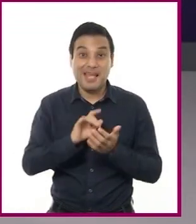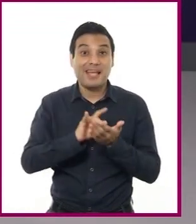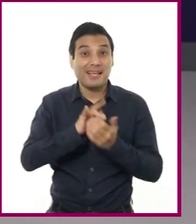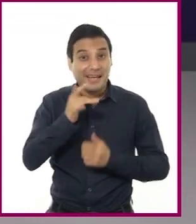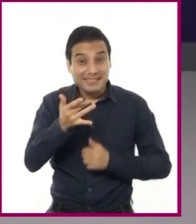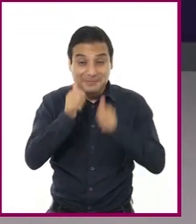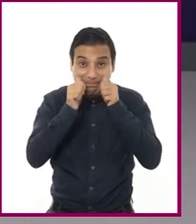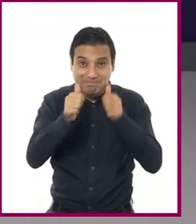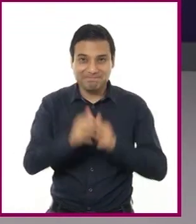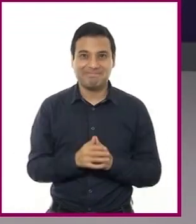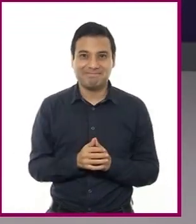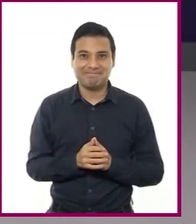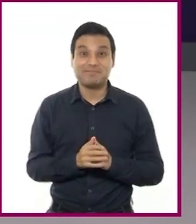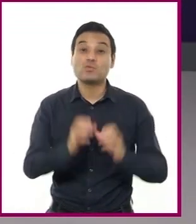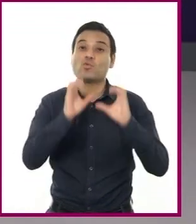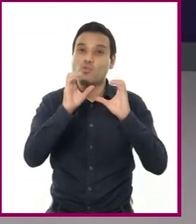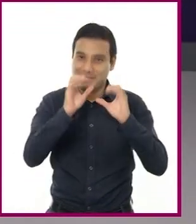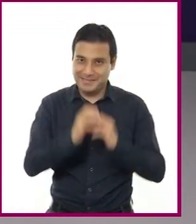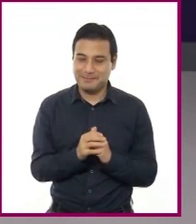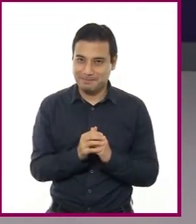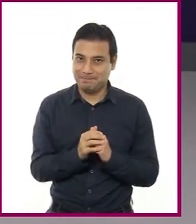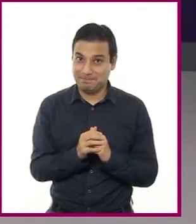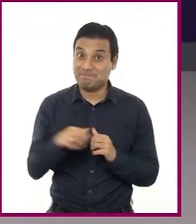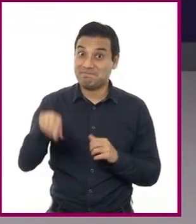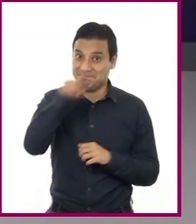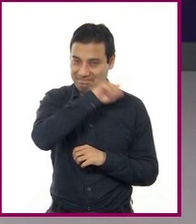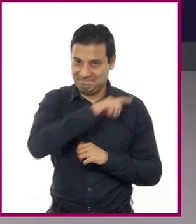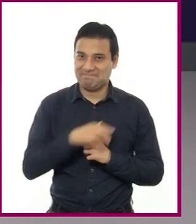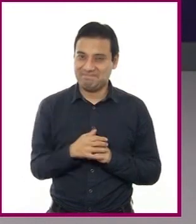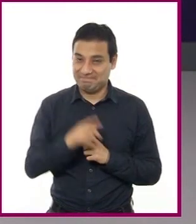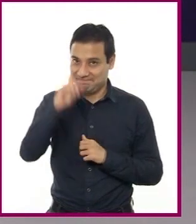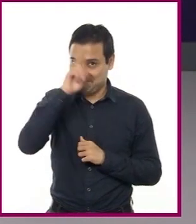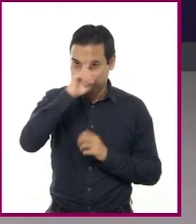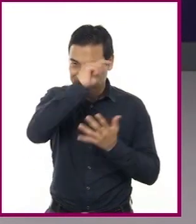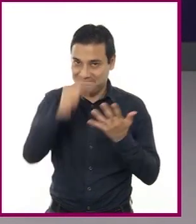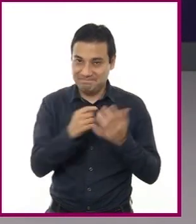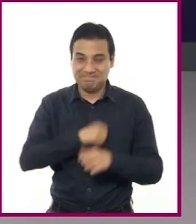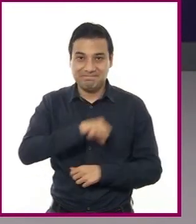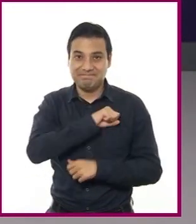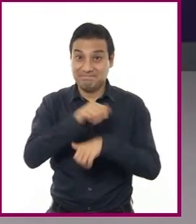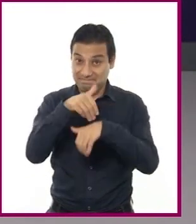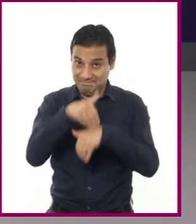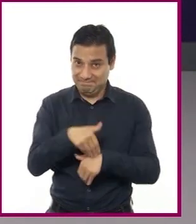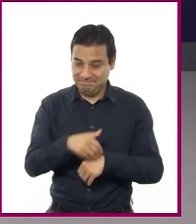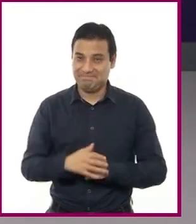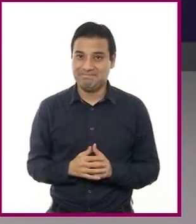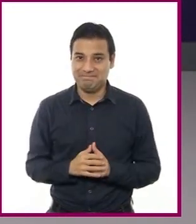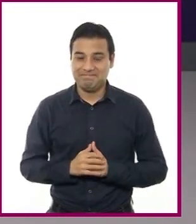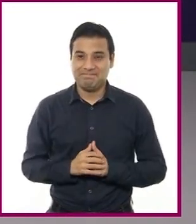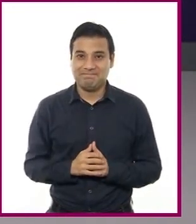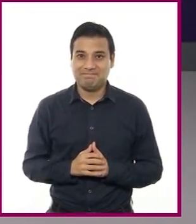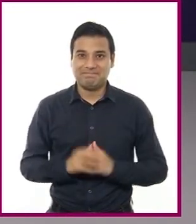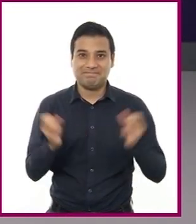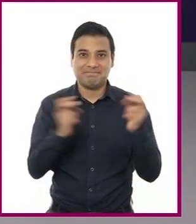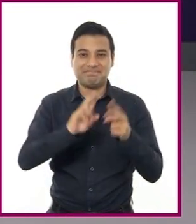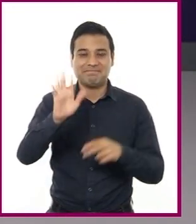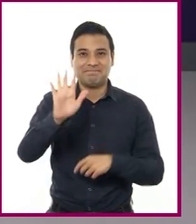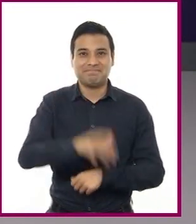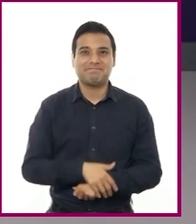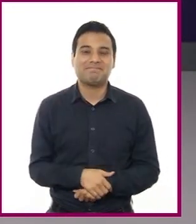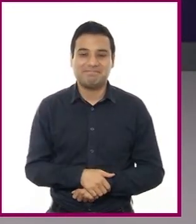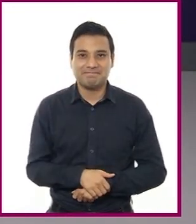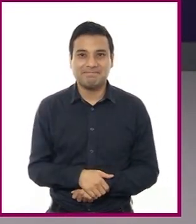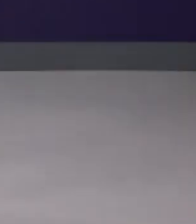por acompañarnos. Cuídense y estén atentos a las recomendaciones de salud de las autoridades. ¡Hasta la